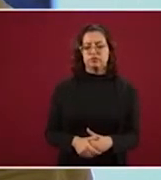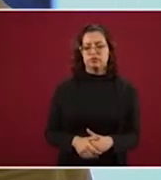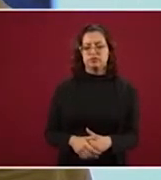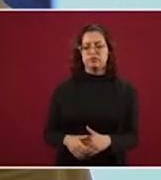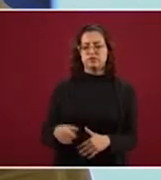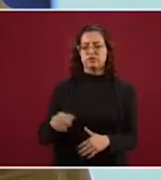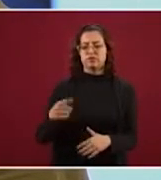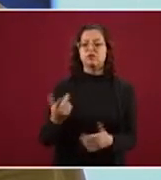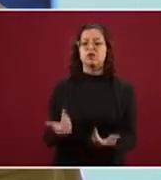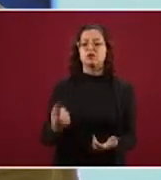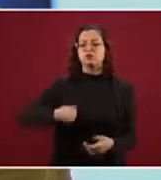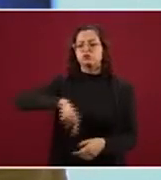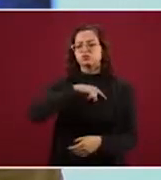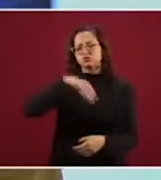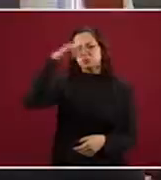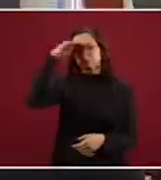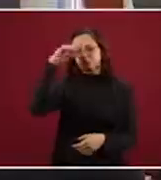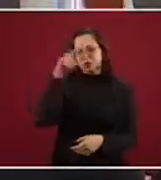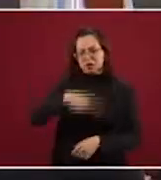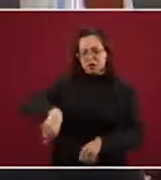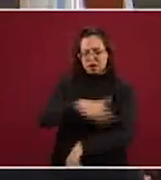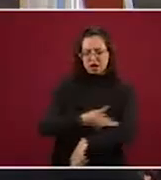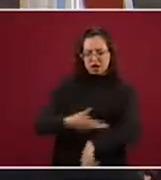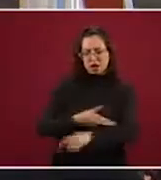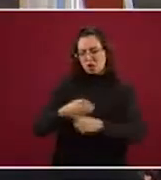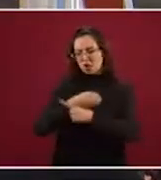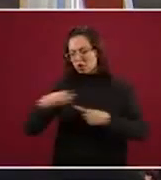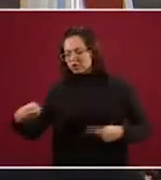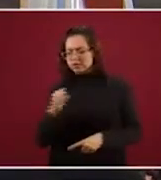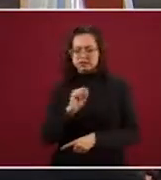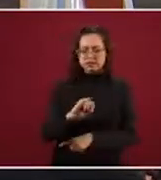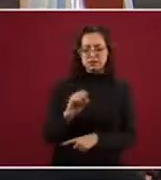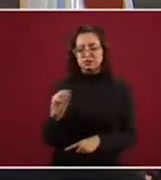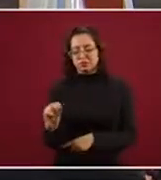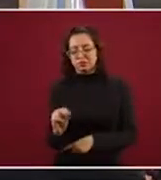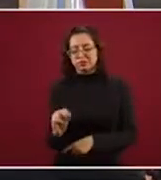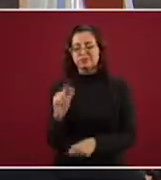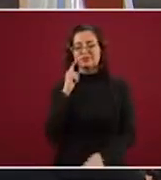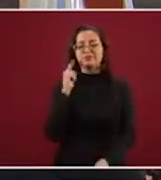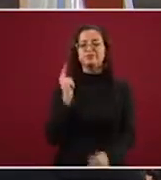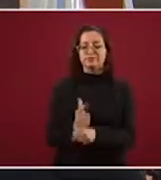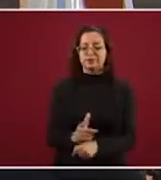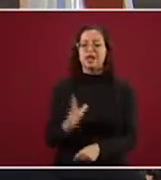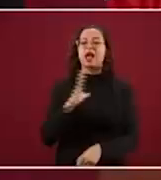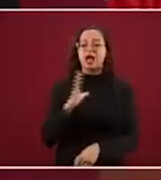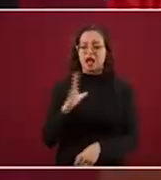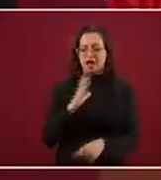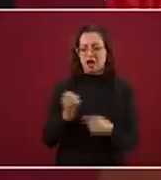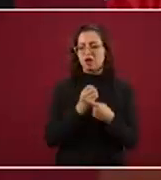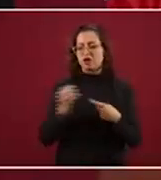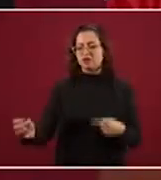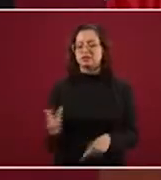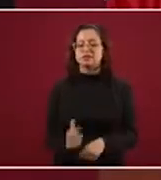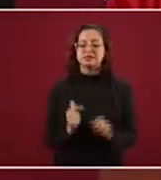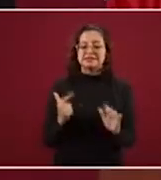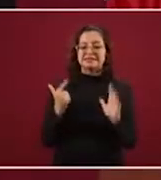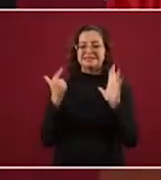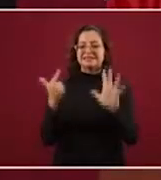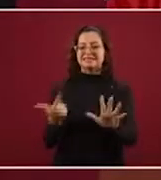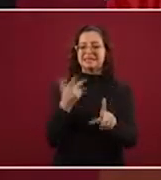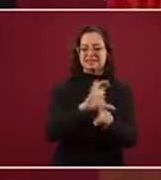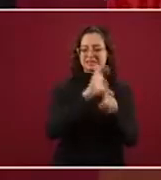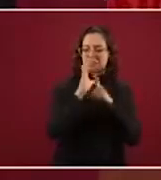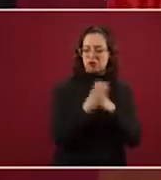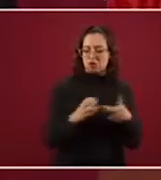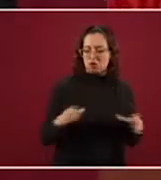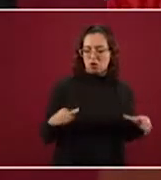demanda de si estaban organizados también descubrimos que ya están organizados siete comités ciudadanos uno por